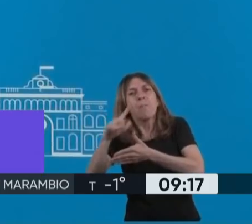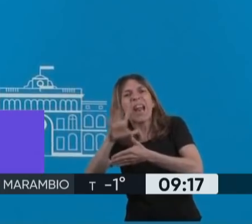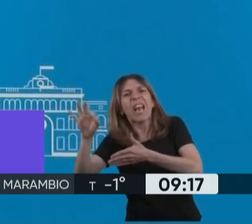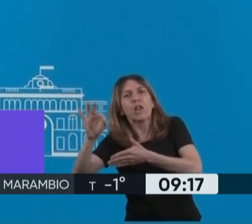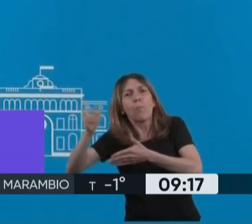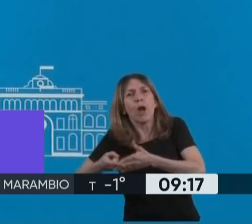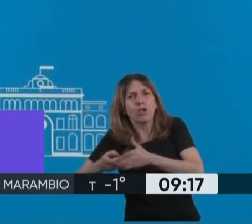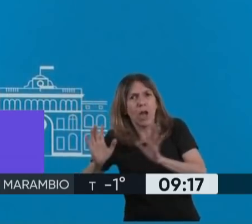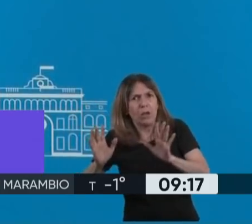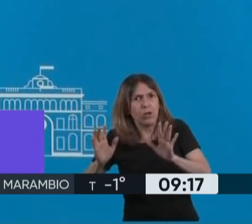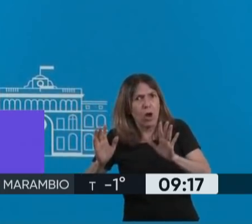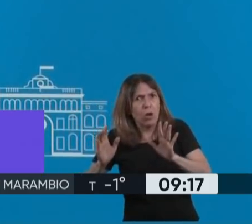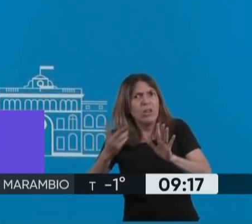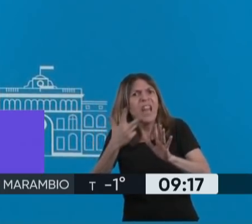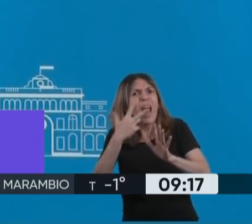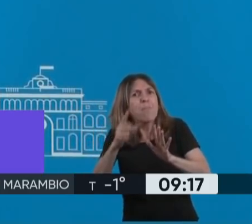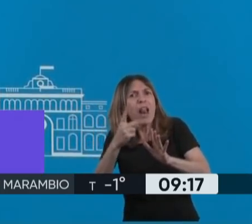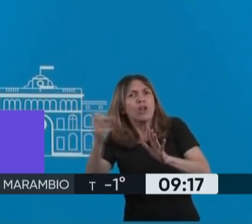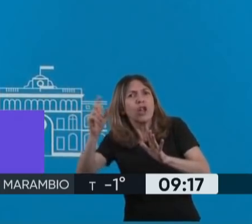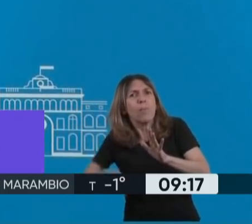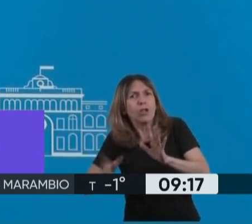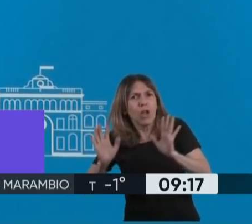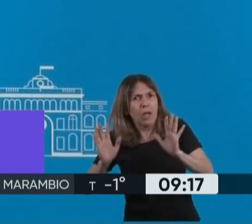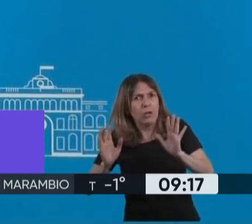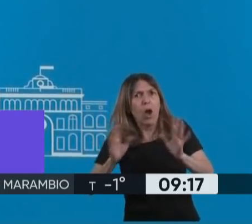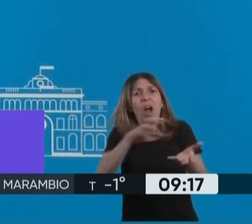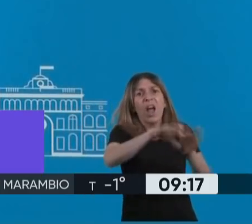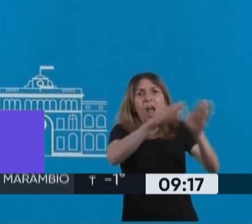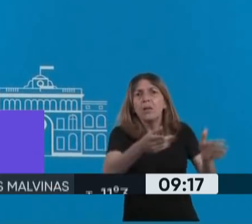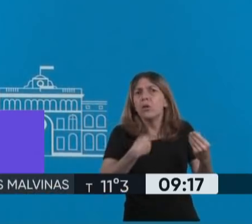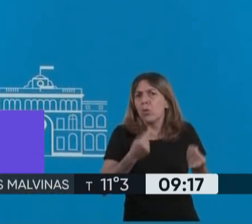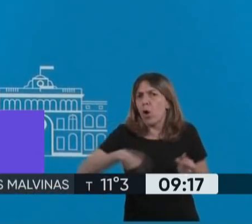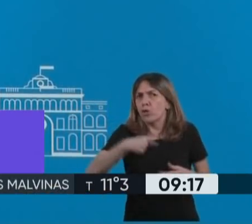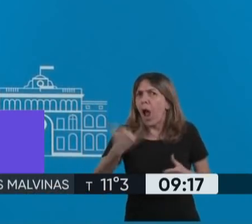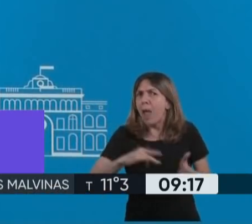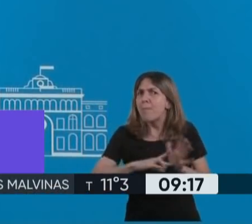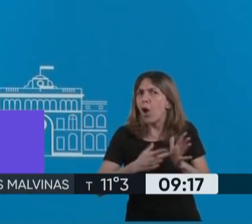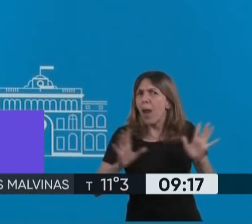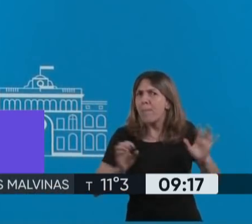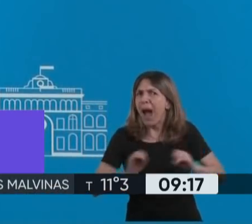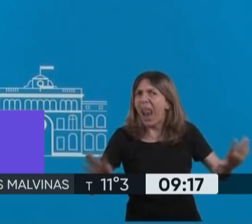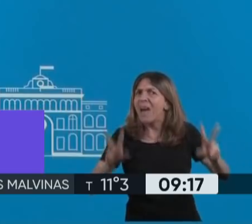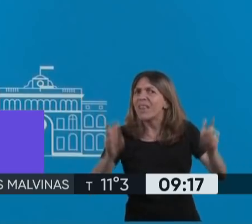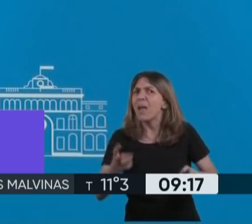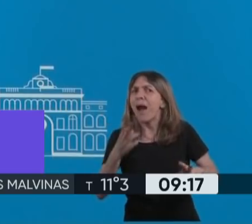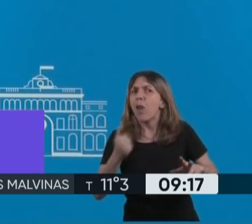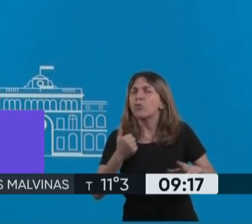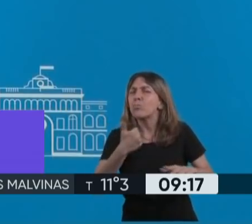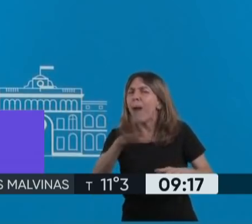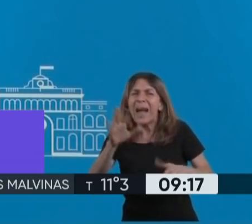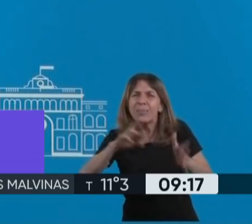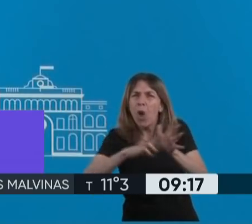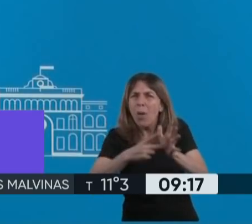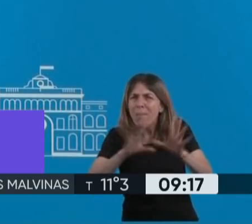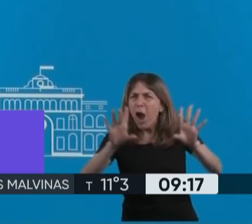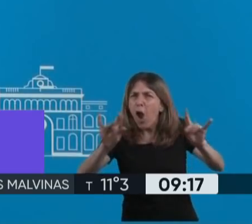ese aumento de tarifas de 3.200%. Efectivamente, tenemos un problema serio de energía, sobre todo en la ciudad de Buenos Aires,